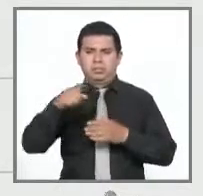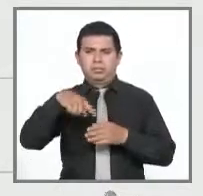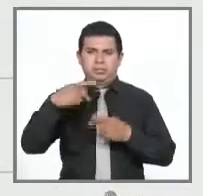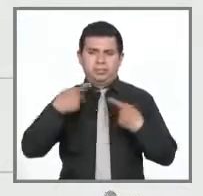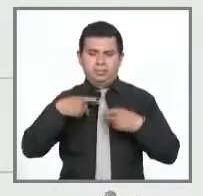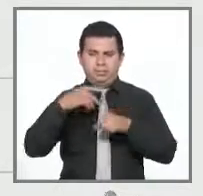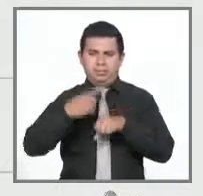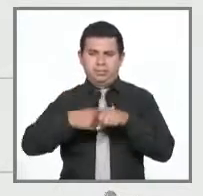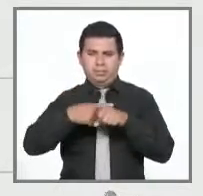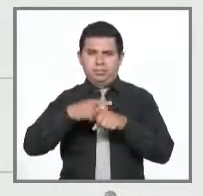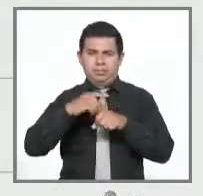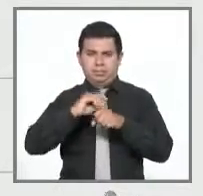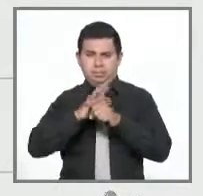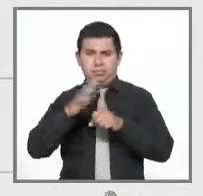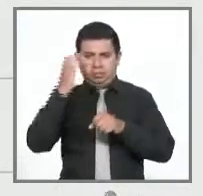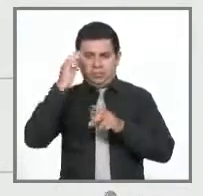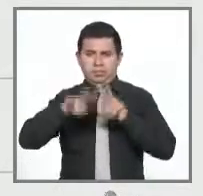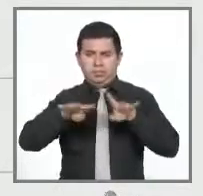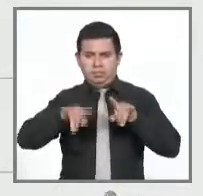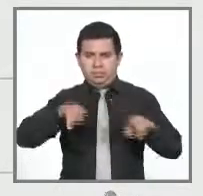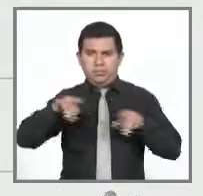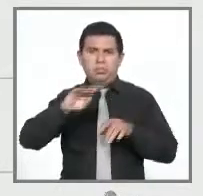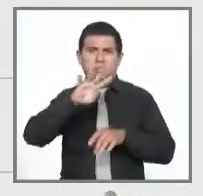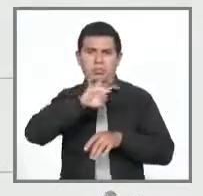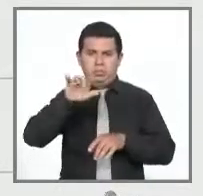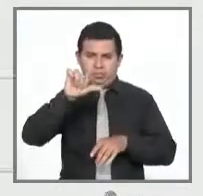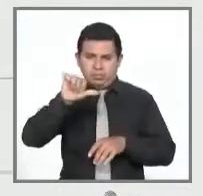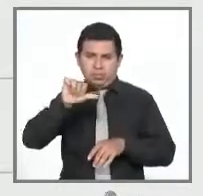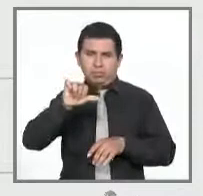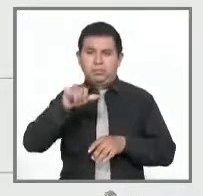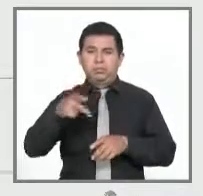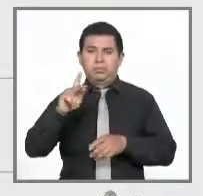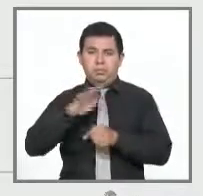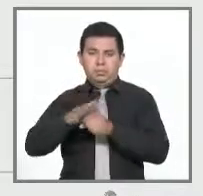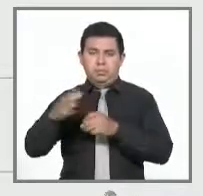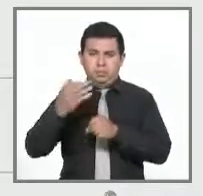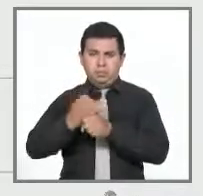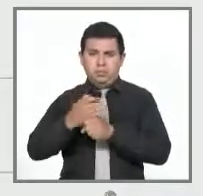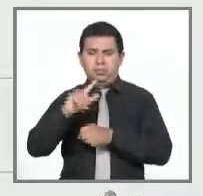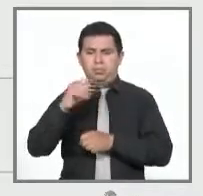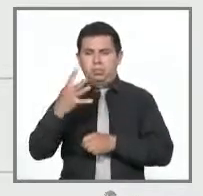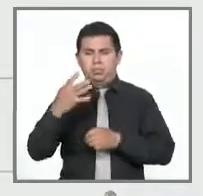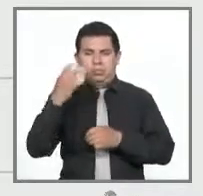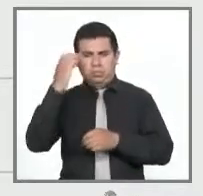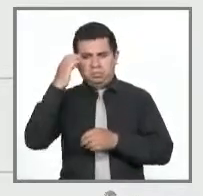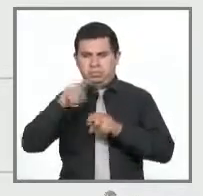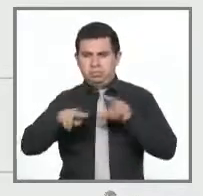400 416 y de las ocupadas 74